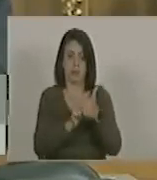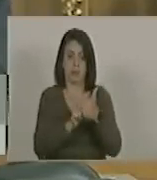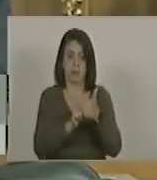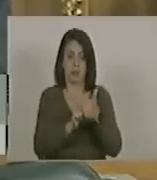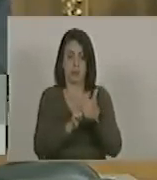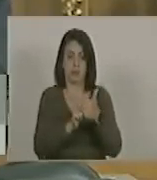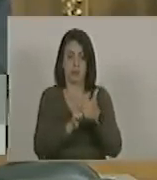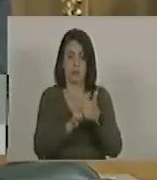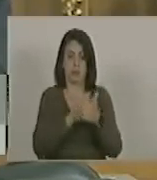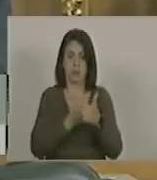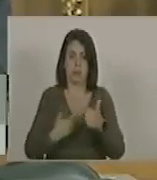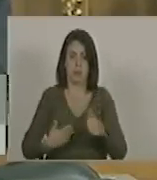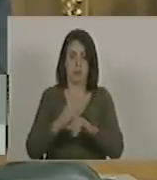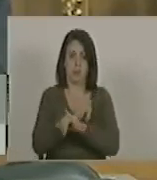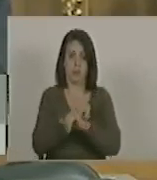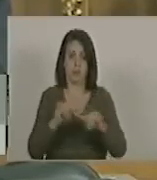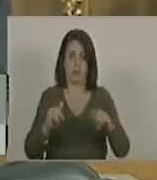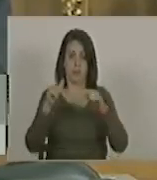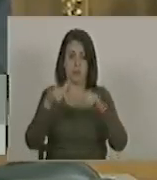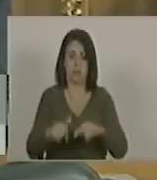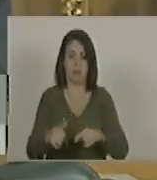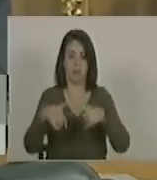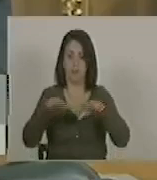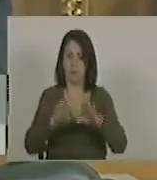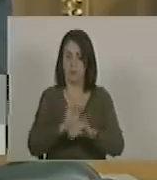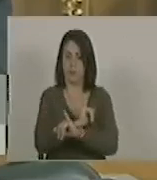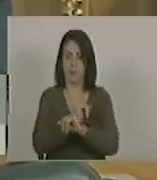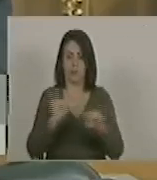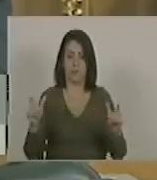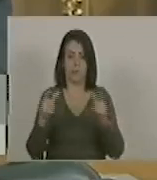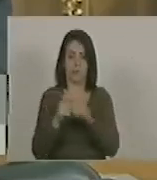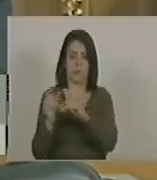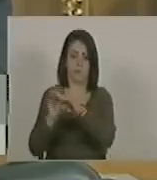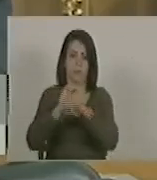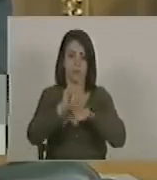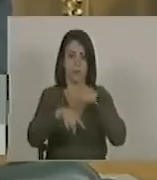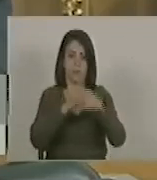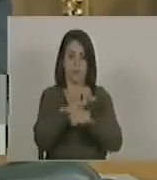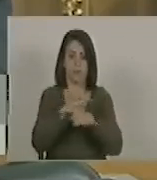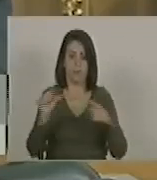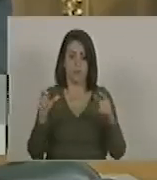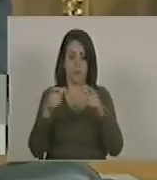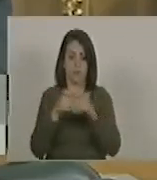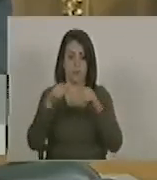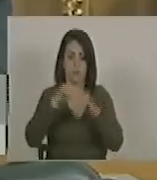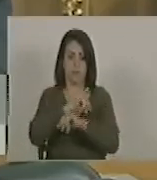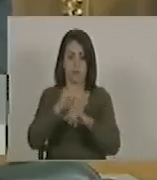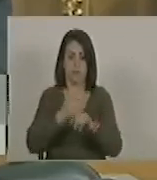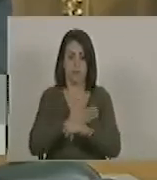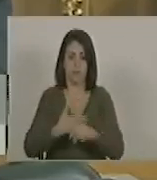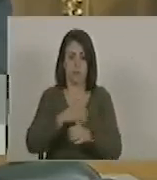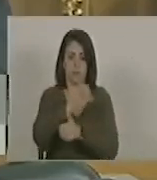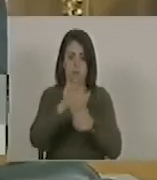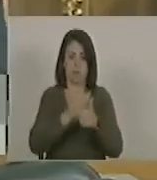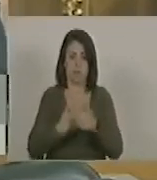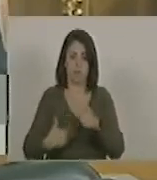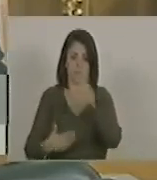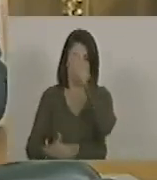El presidente señaló que agotada la agenda del día, se levanta la sesión ordinaria y convocó para la próxima sesión. Es todo, ciudadano